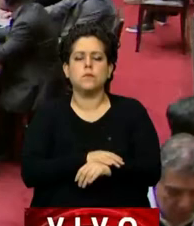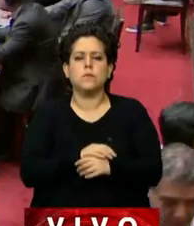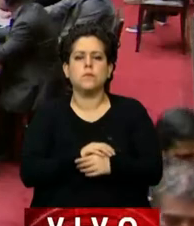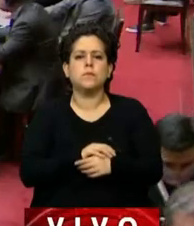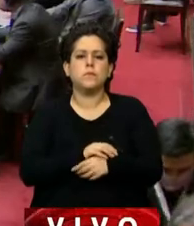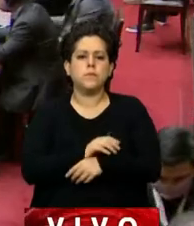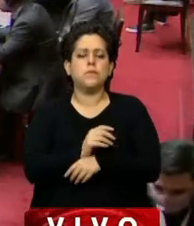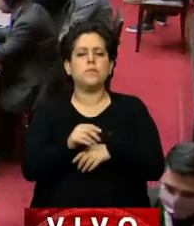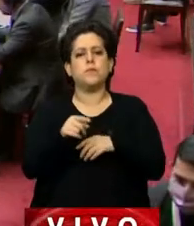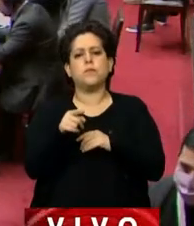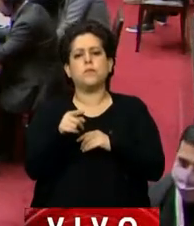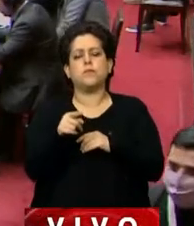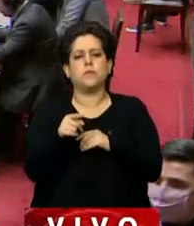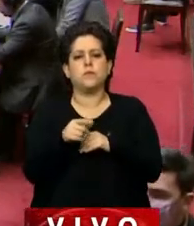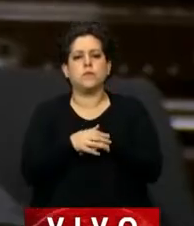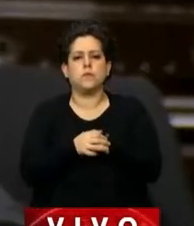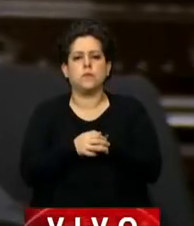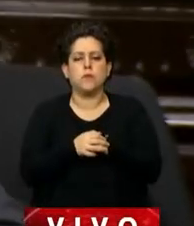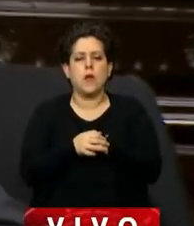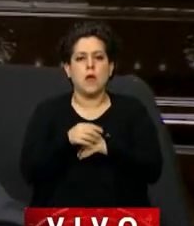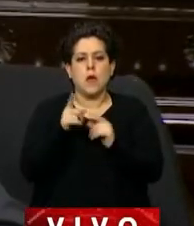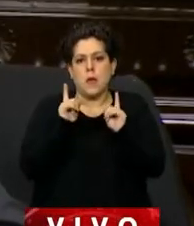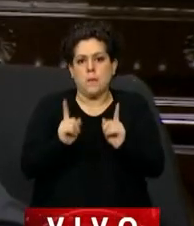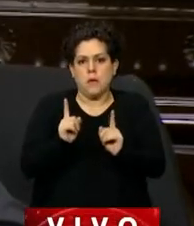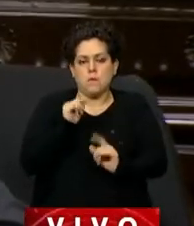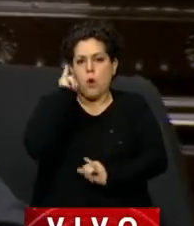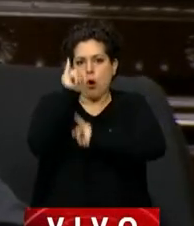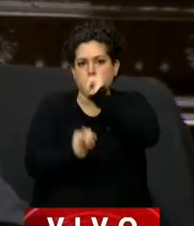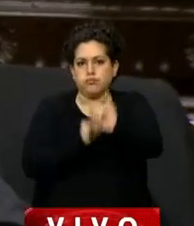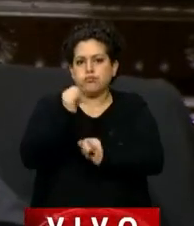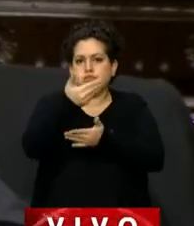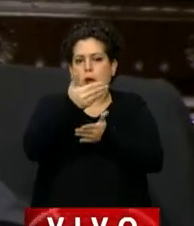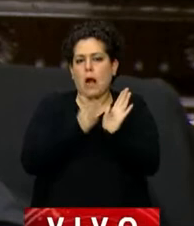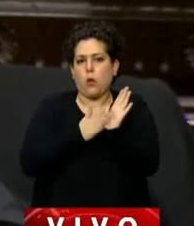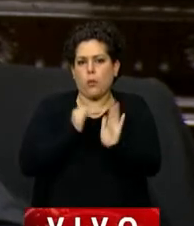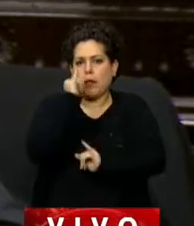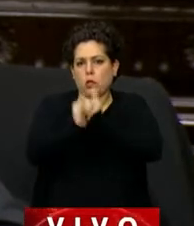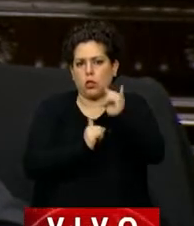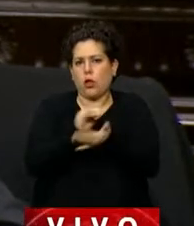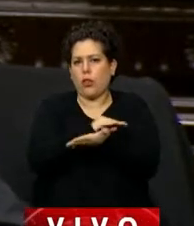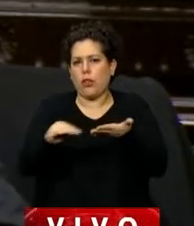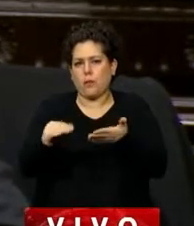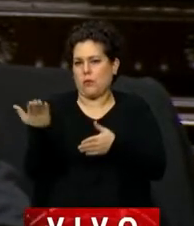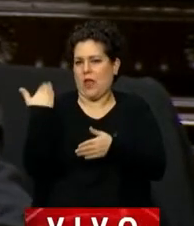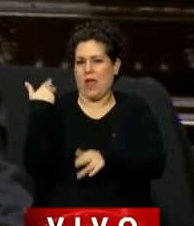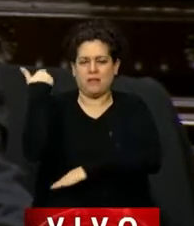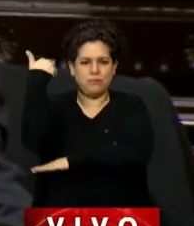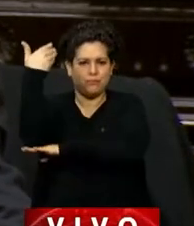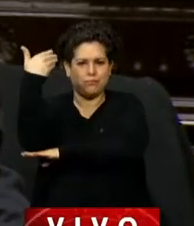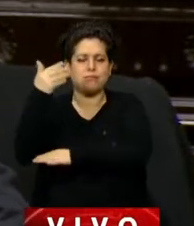Señor presidente, siguiendo la línea argumental de la diputada